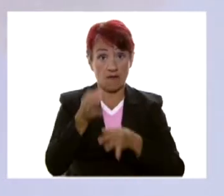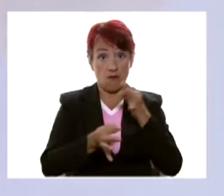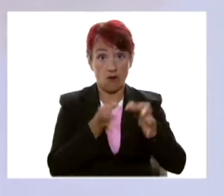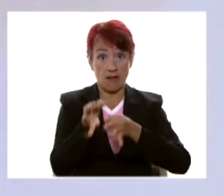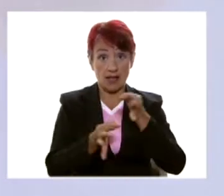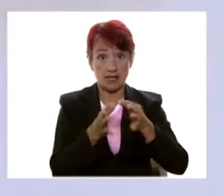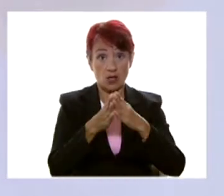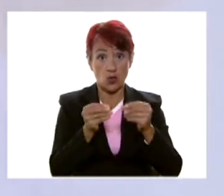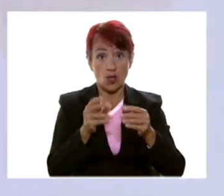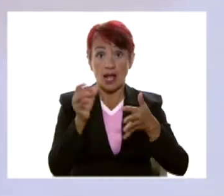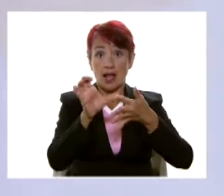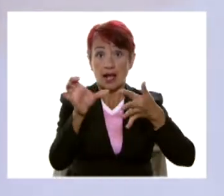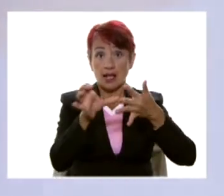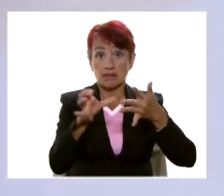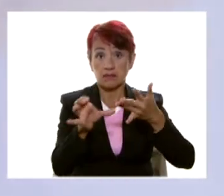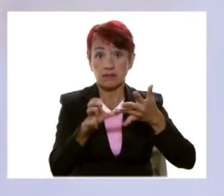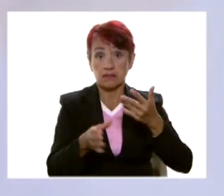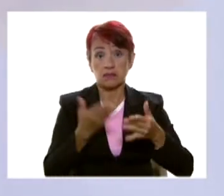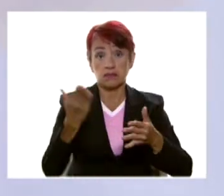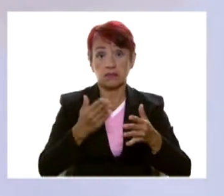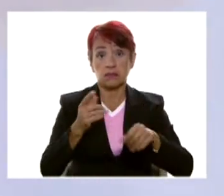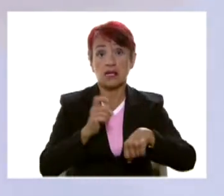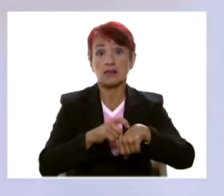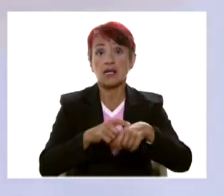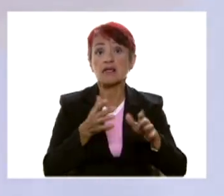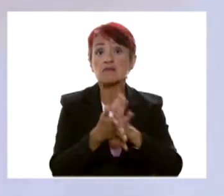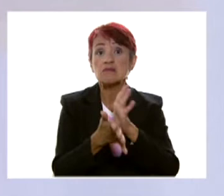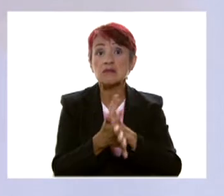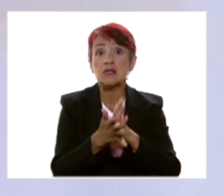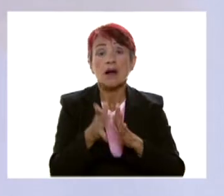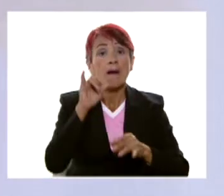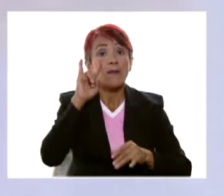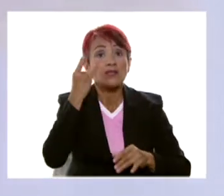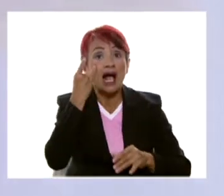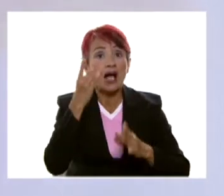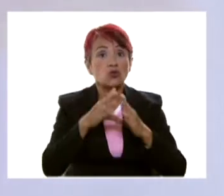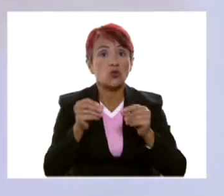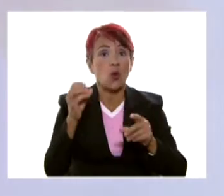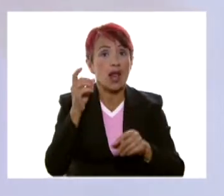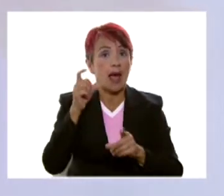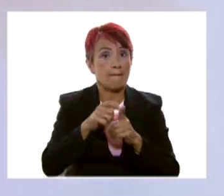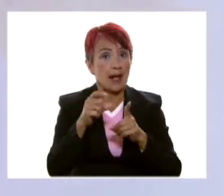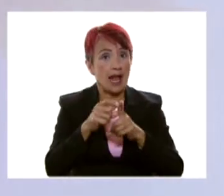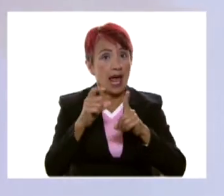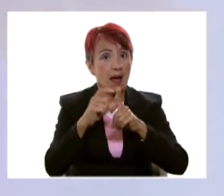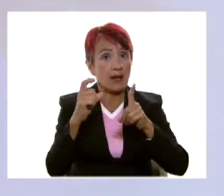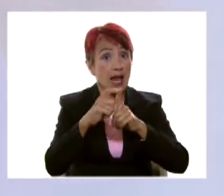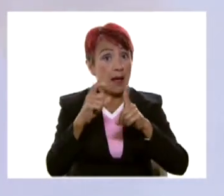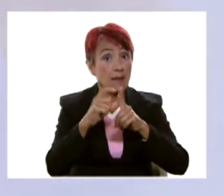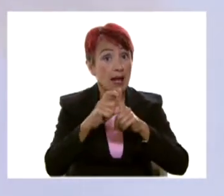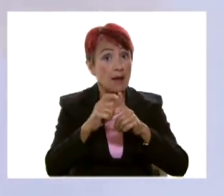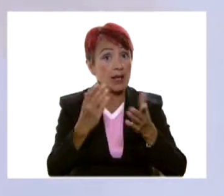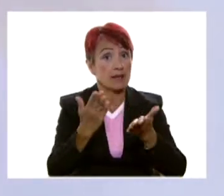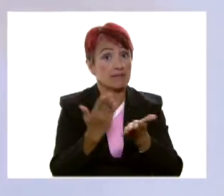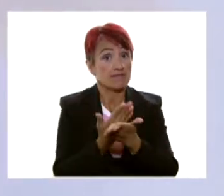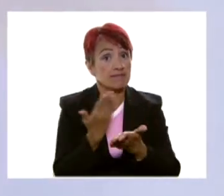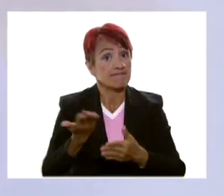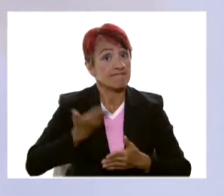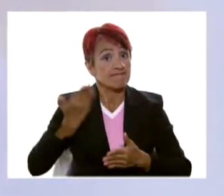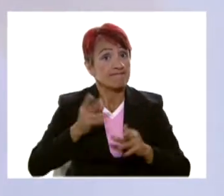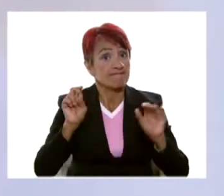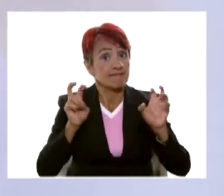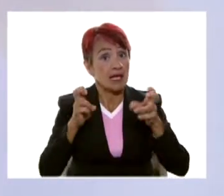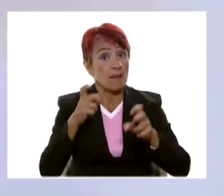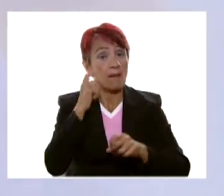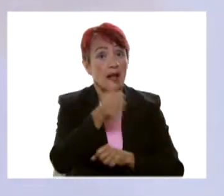las diferentes características a la hora de una suposición. Usted como estudiante debe tener presente cada uno de estos temas porque es de muy importancia